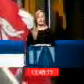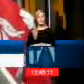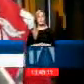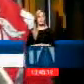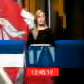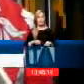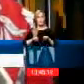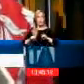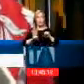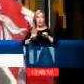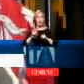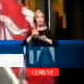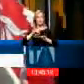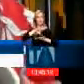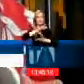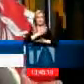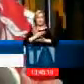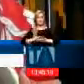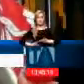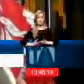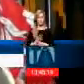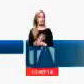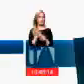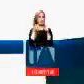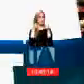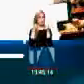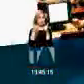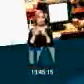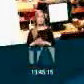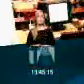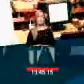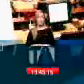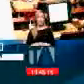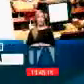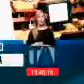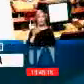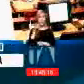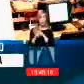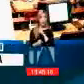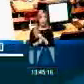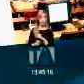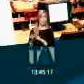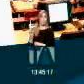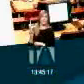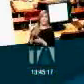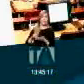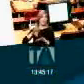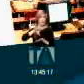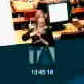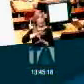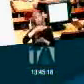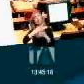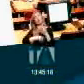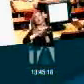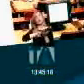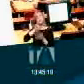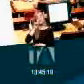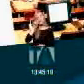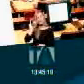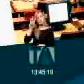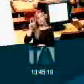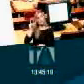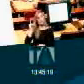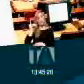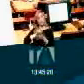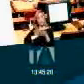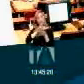del presidente César Litardo la diferencia es totalmente fructífera. Y es que durante este año la asamblea ha tenido 122 sesiones, en las